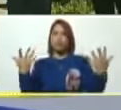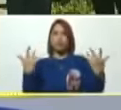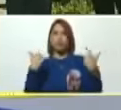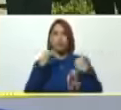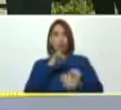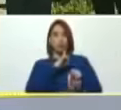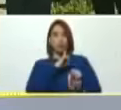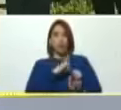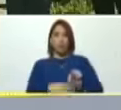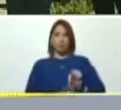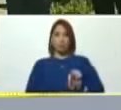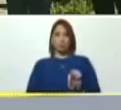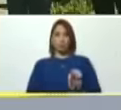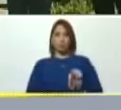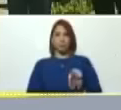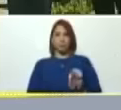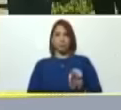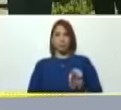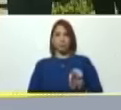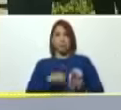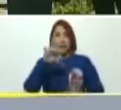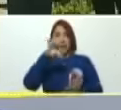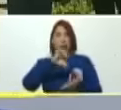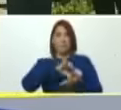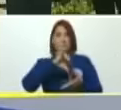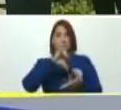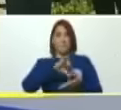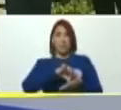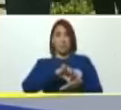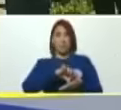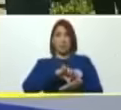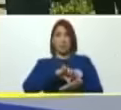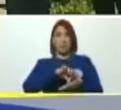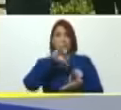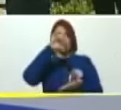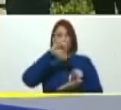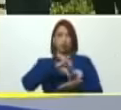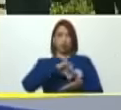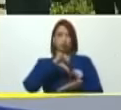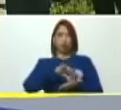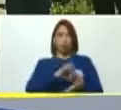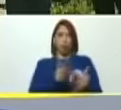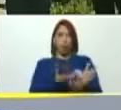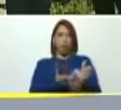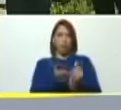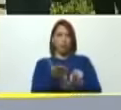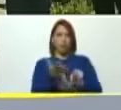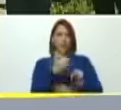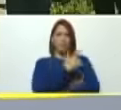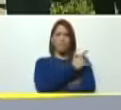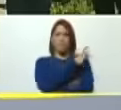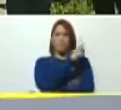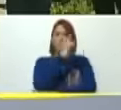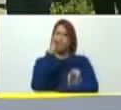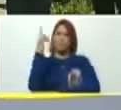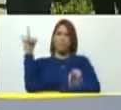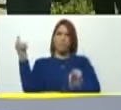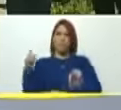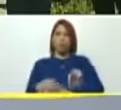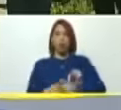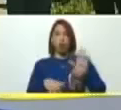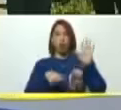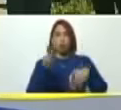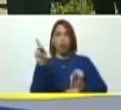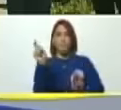llamaban la capital, la ciudad de la eterna primavera. Era primavera los 12 meses del